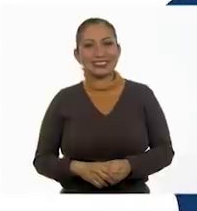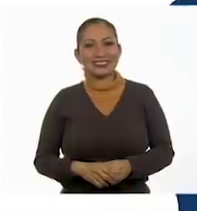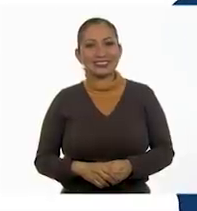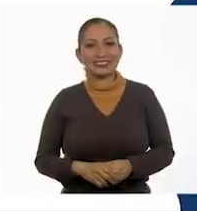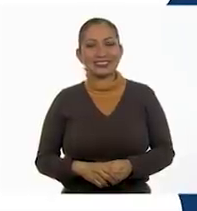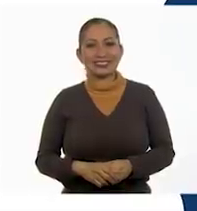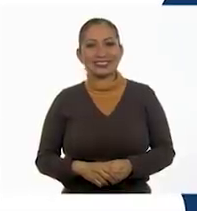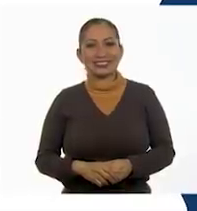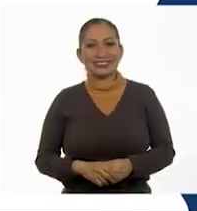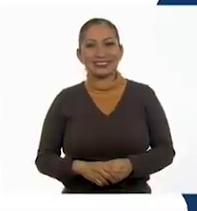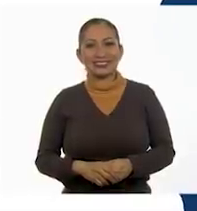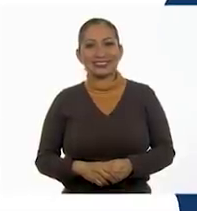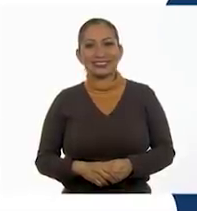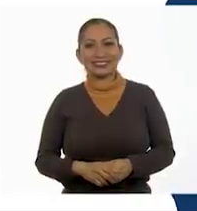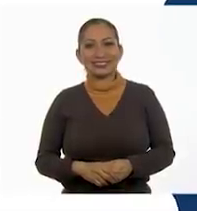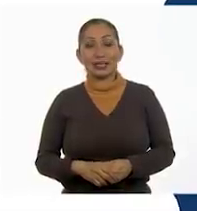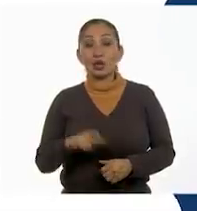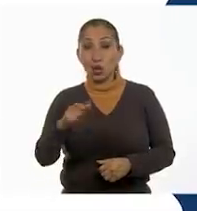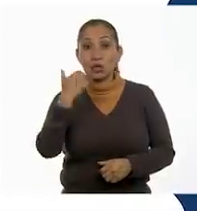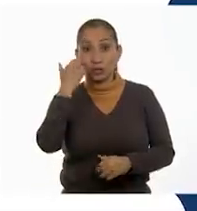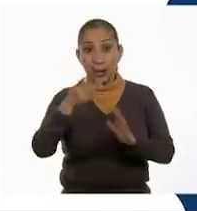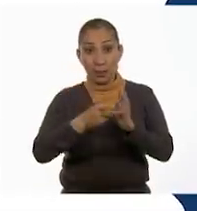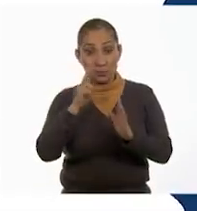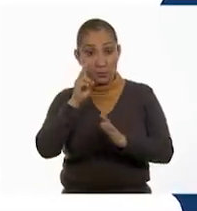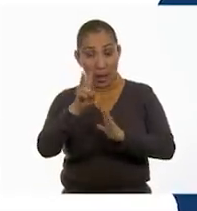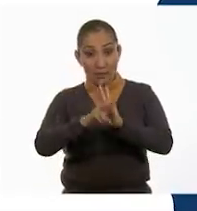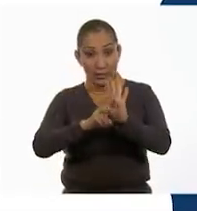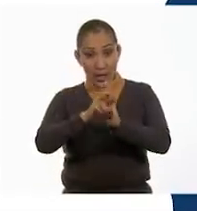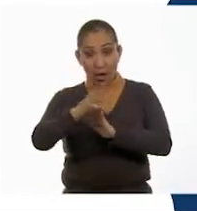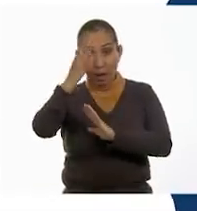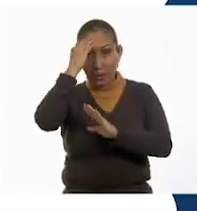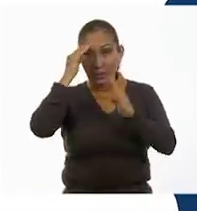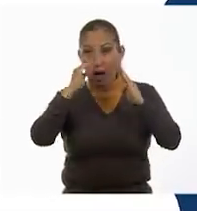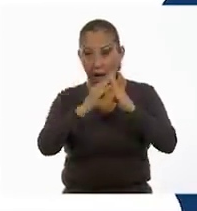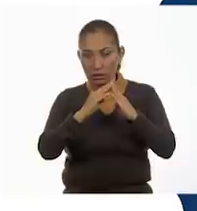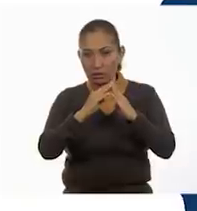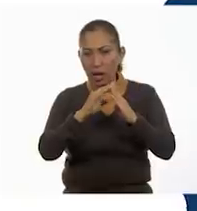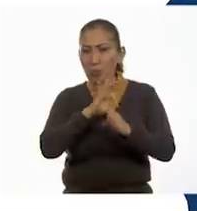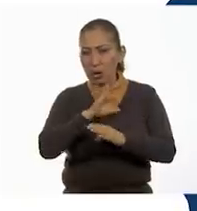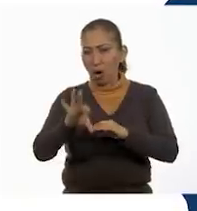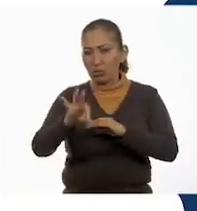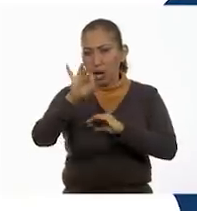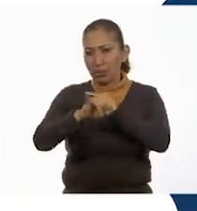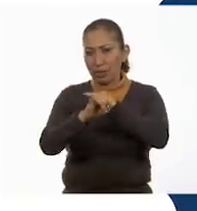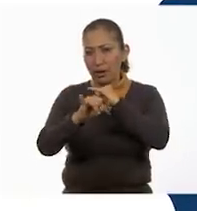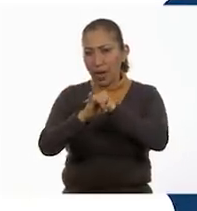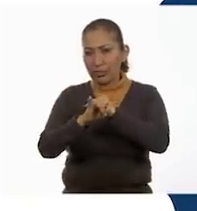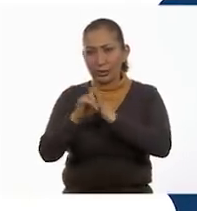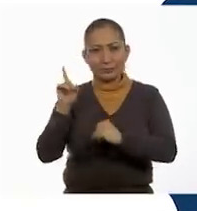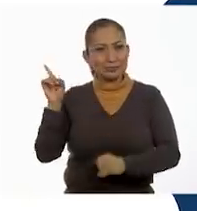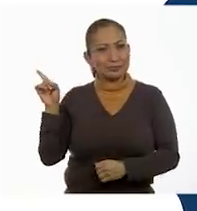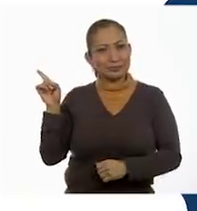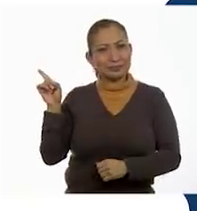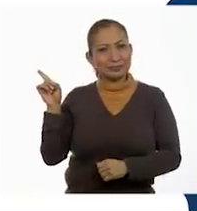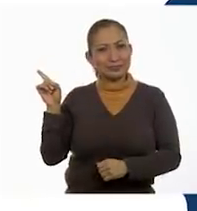conalitec.cep.gov.mx. Si quieres volver a ver los programas de Aprende en Casa, los puedes encontrar en la siguiente liga: